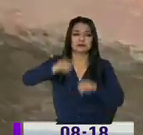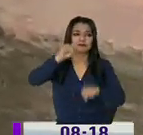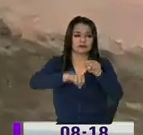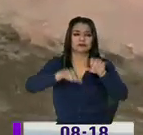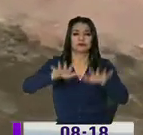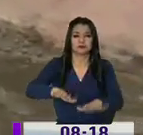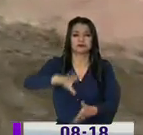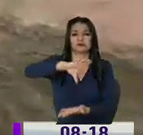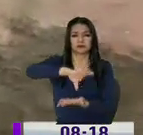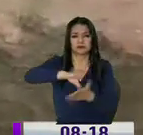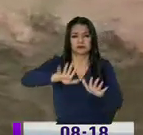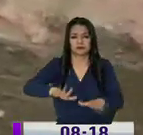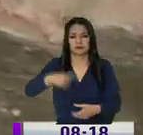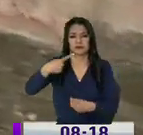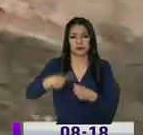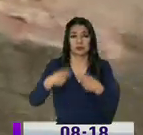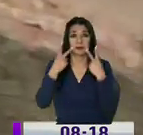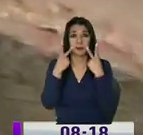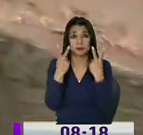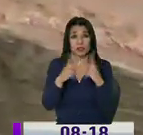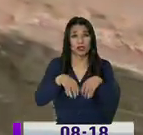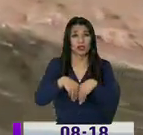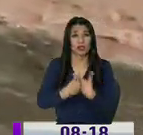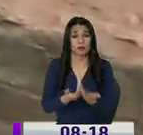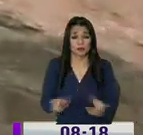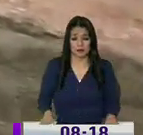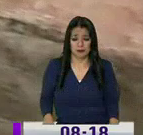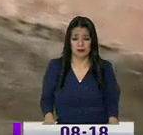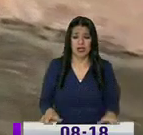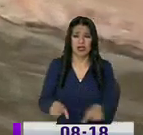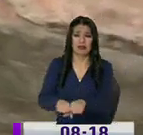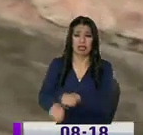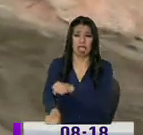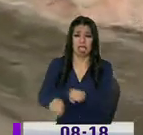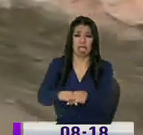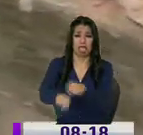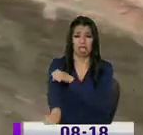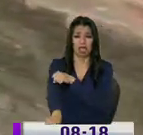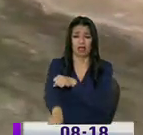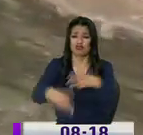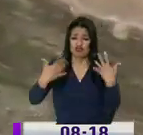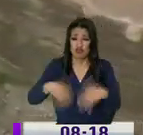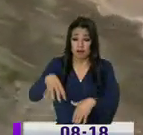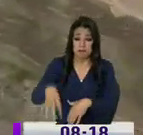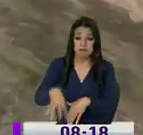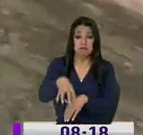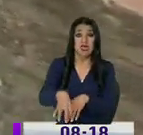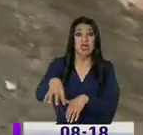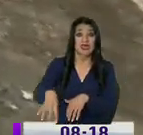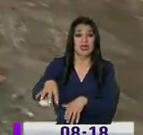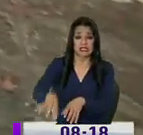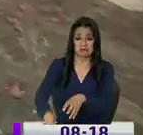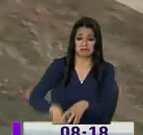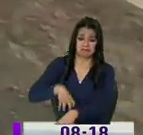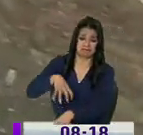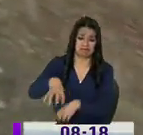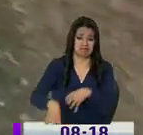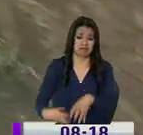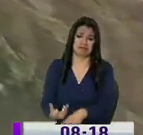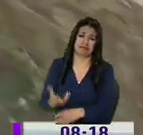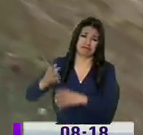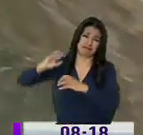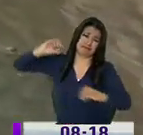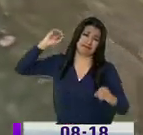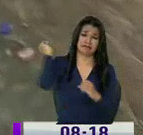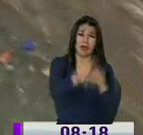colonial. Miren ustedes, amigos televidentes, cómo se encuentran las aceras. Aquí sacaron las piedras de estos lugares, de las aceras,